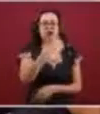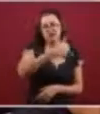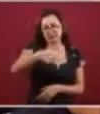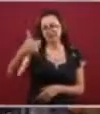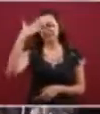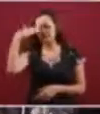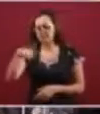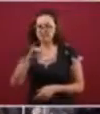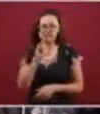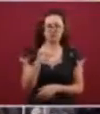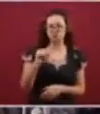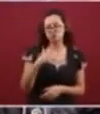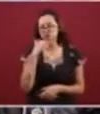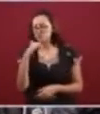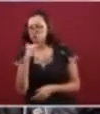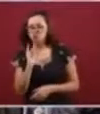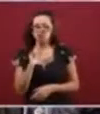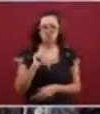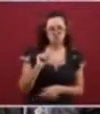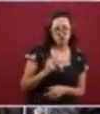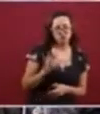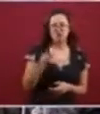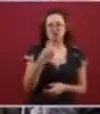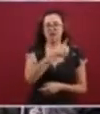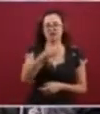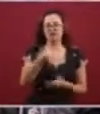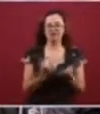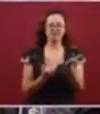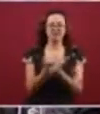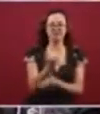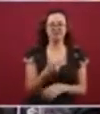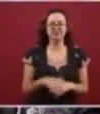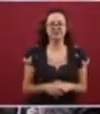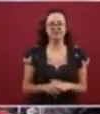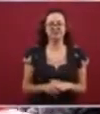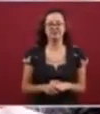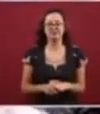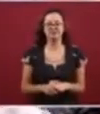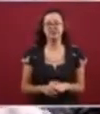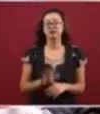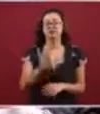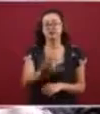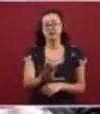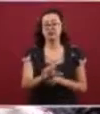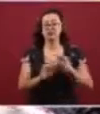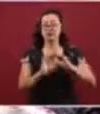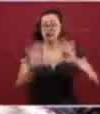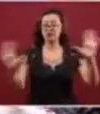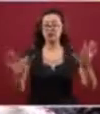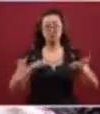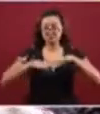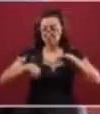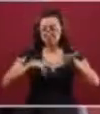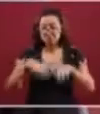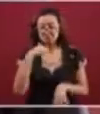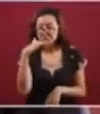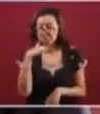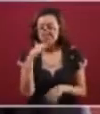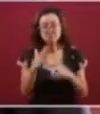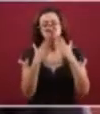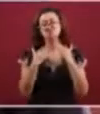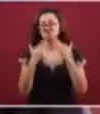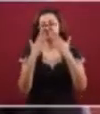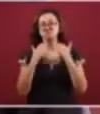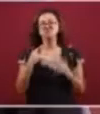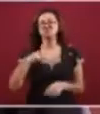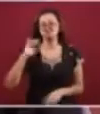el trabajo sucio, eso cada quien lo decide. Aquí mi pregunta es más en nada la más parte empática. Que no es ningún trabajo sucio.